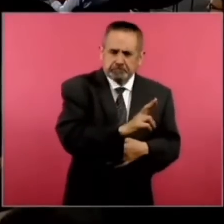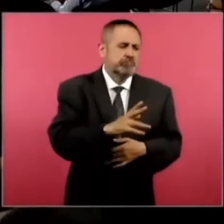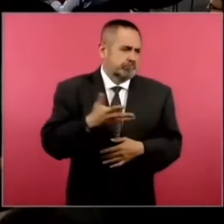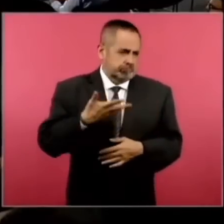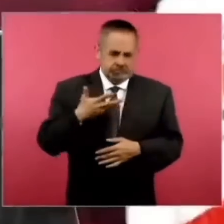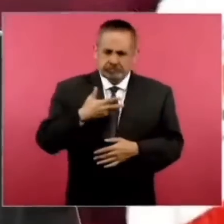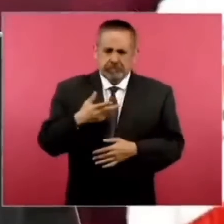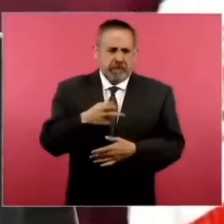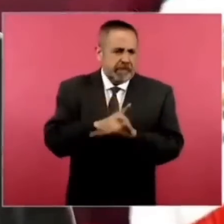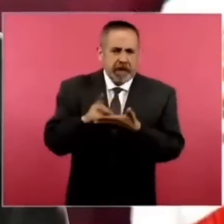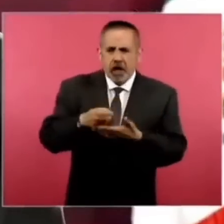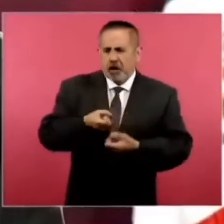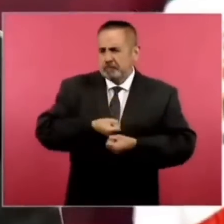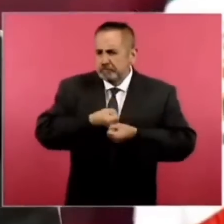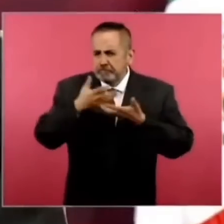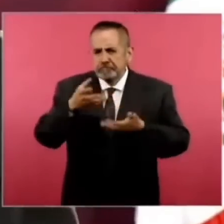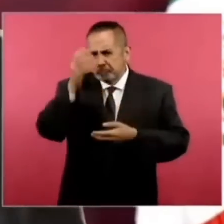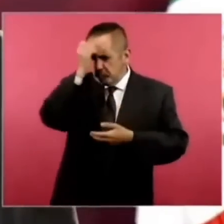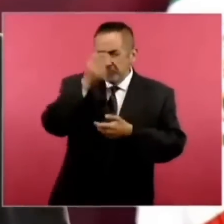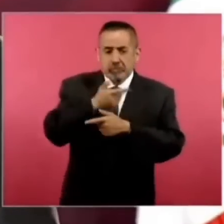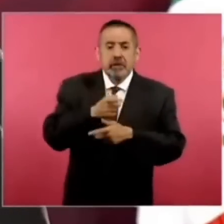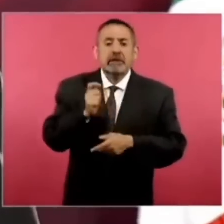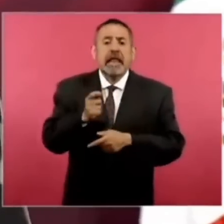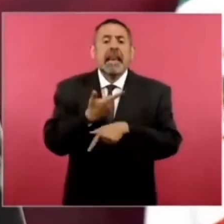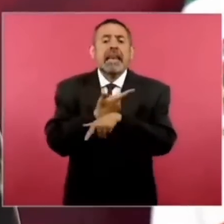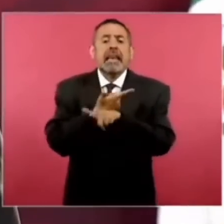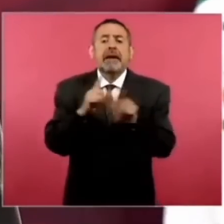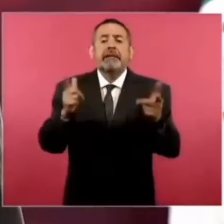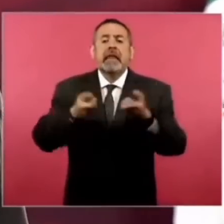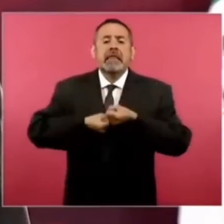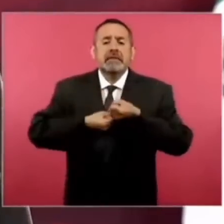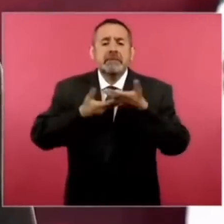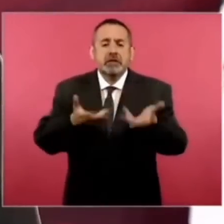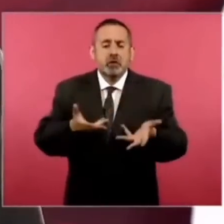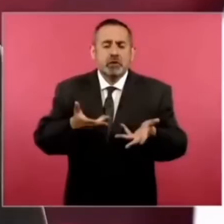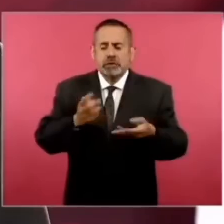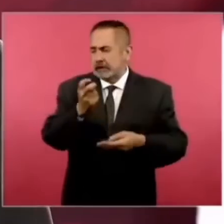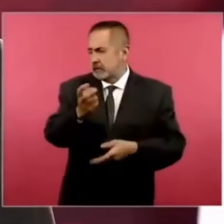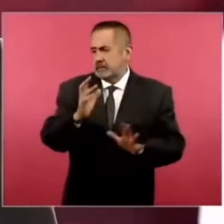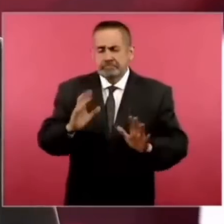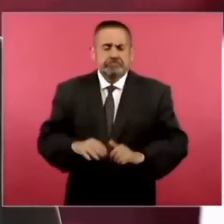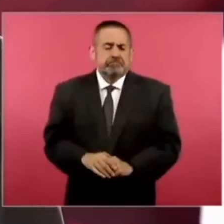a expresarnos, a manifestarnos. Es la libertad de expresión.